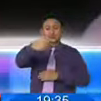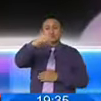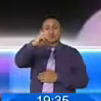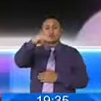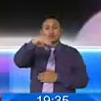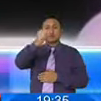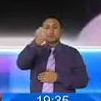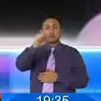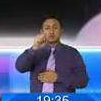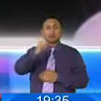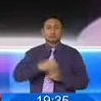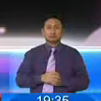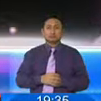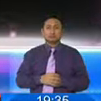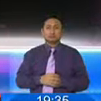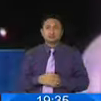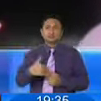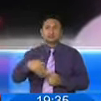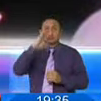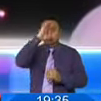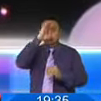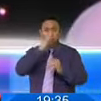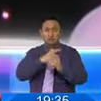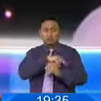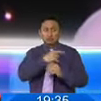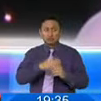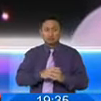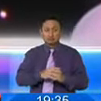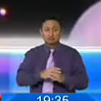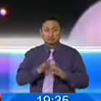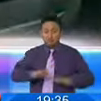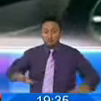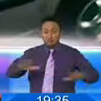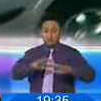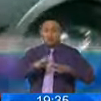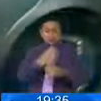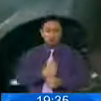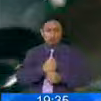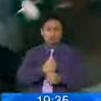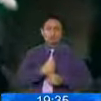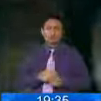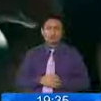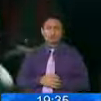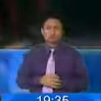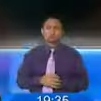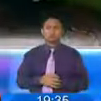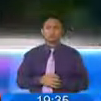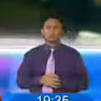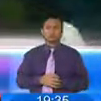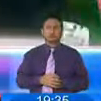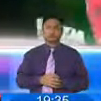El objetivo principal de nosotros en este espacio de las casas colectivas que es la recuperación del espacio.